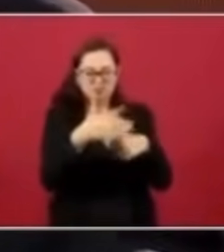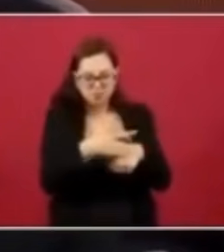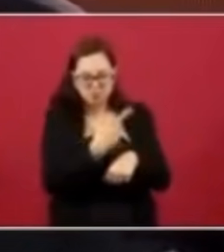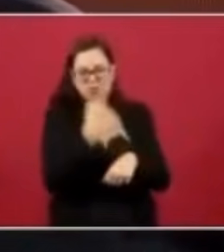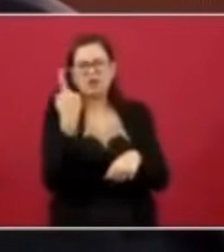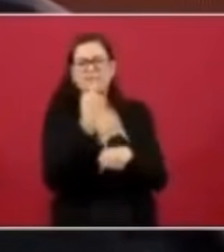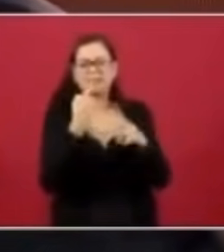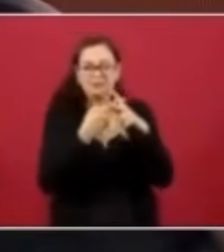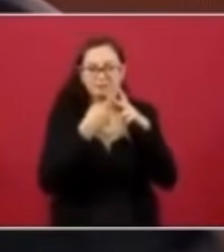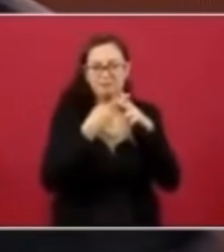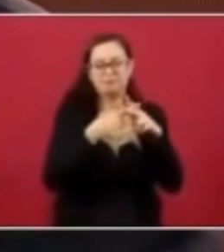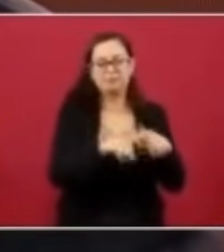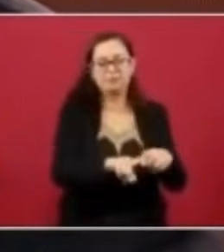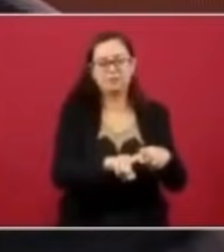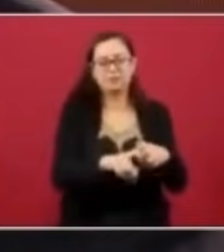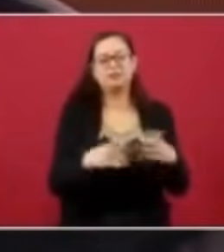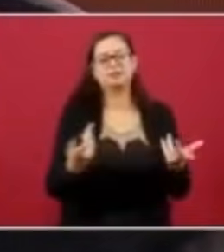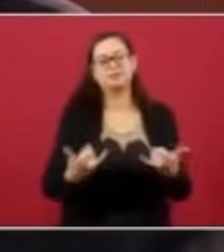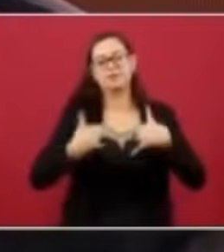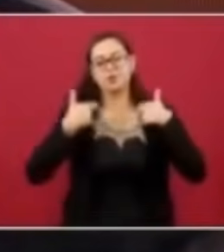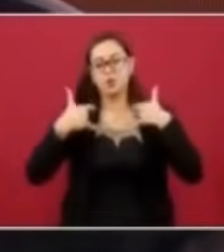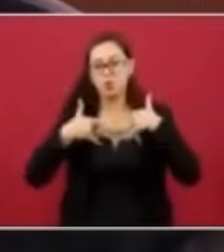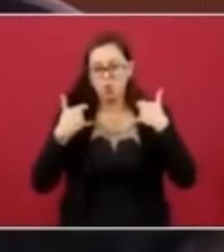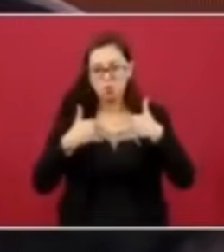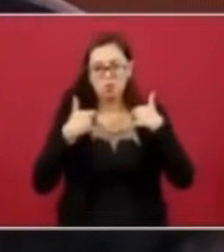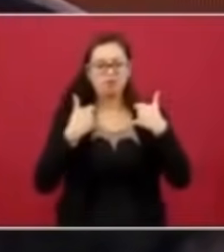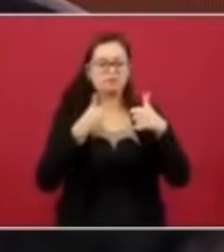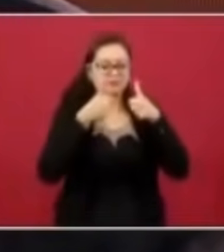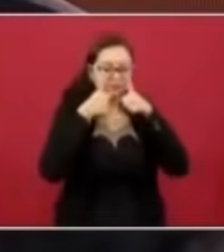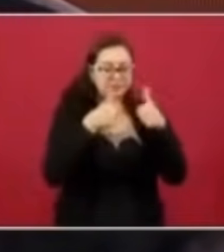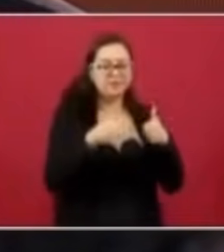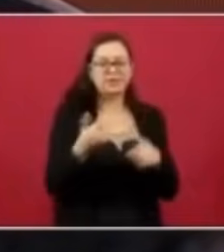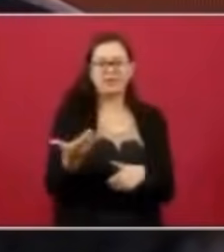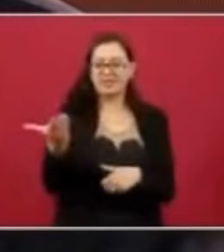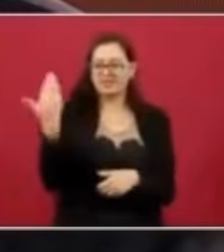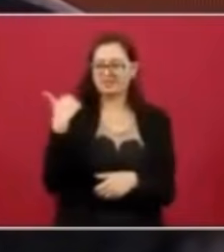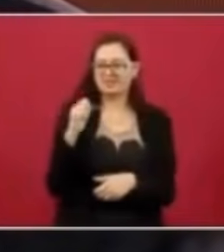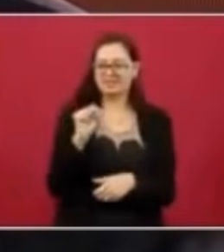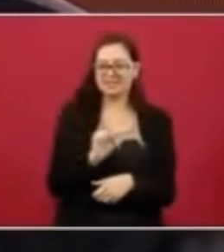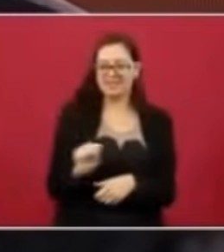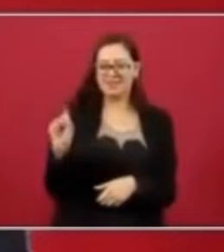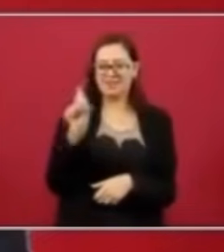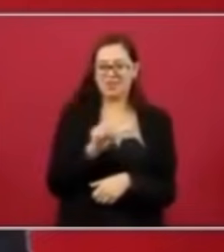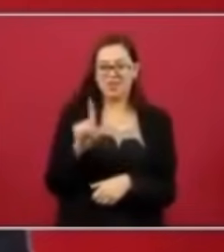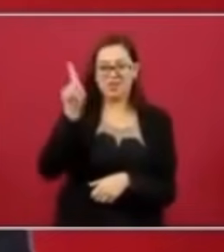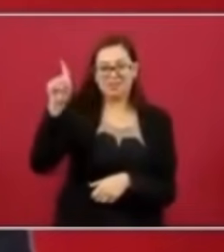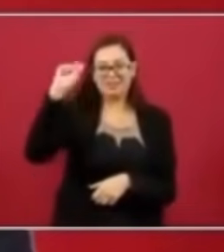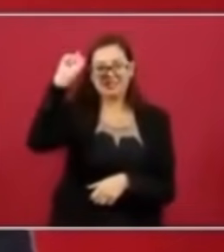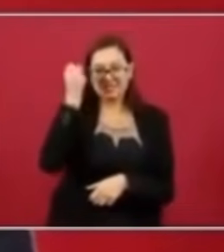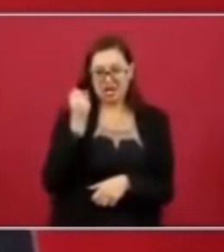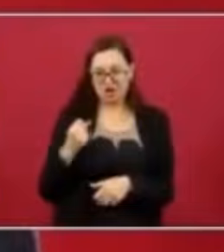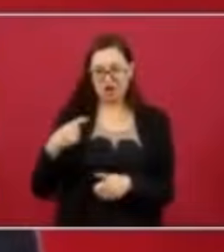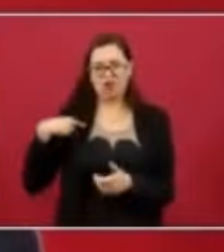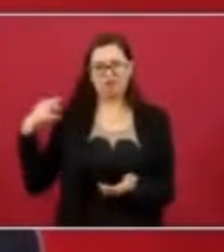atendiendo a los jóvenes. Estuve el fin de semana en Sinaloa